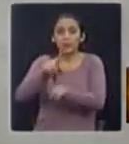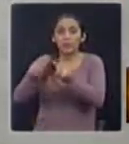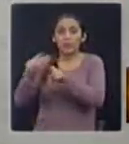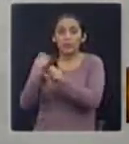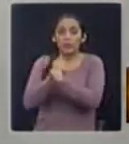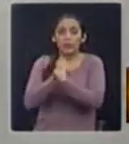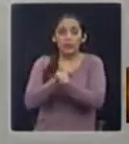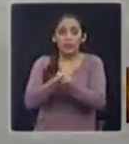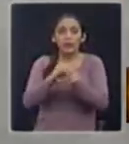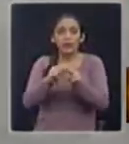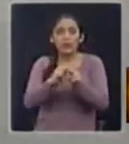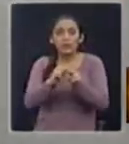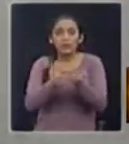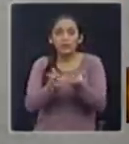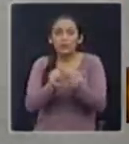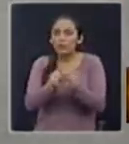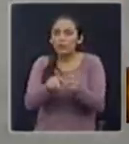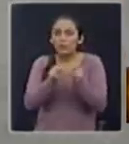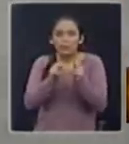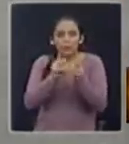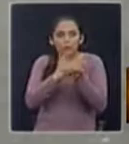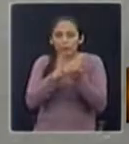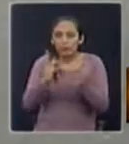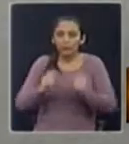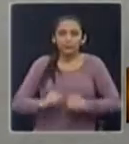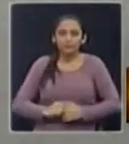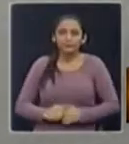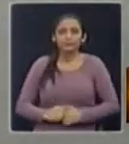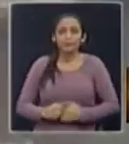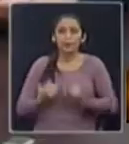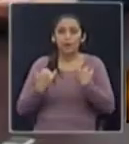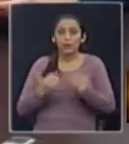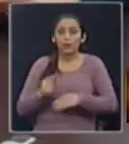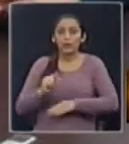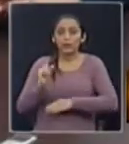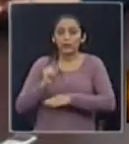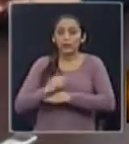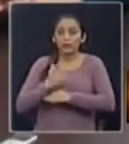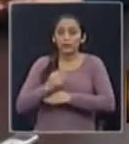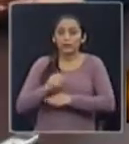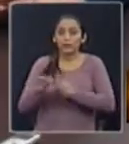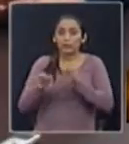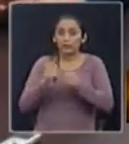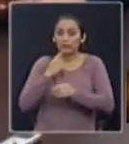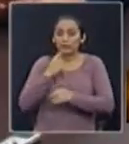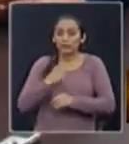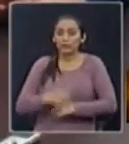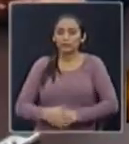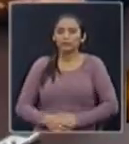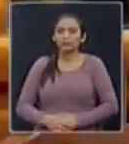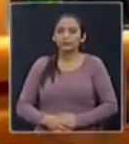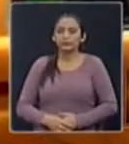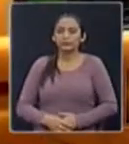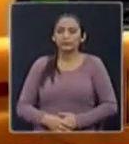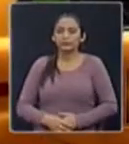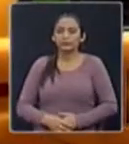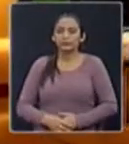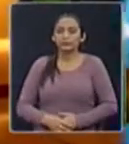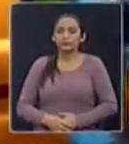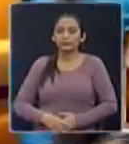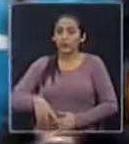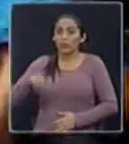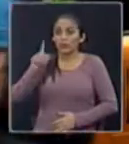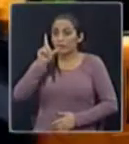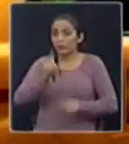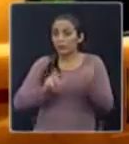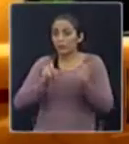Andrés Roche, gerente general de la Autoridad de Tránsito Municipal, puntualizó que los cambios que se busquen en materia de servicios debe